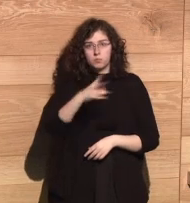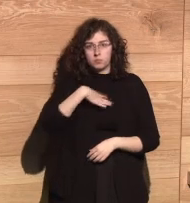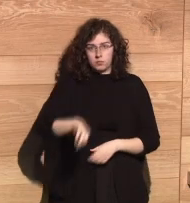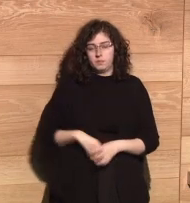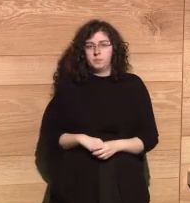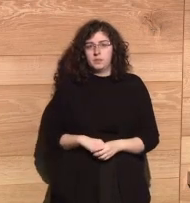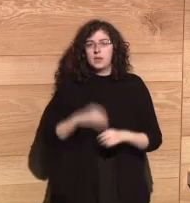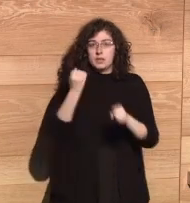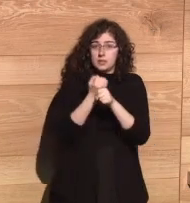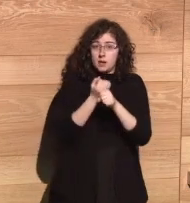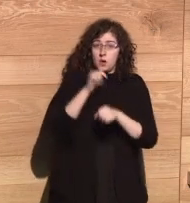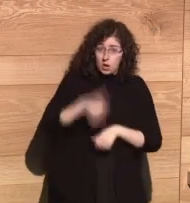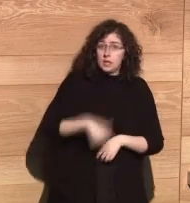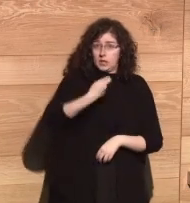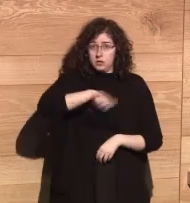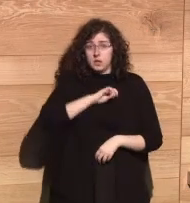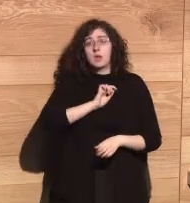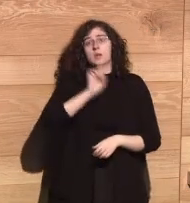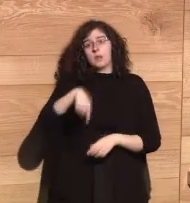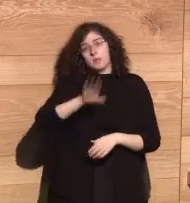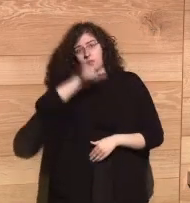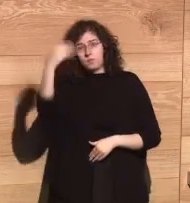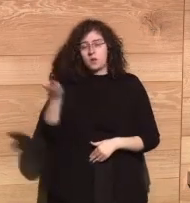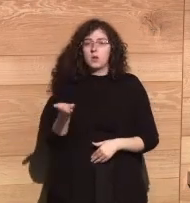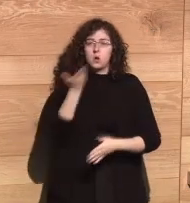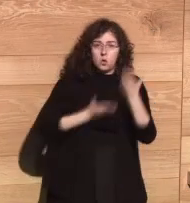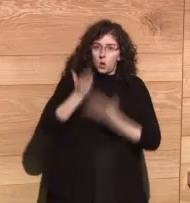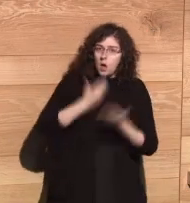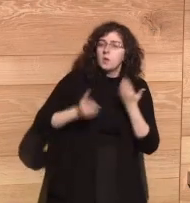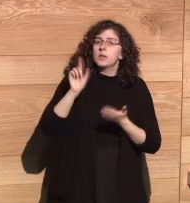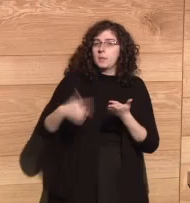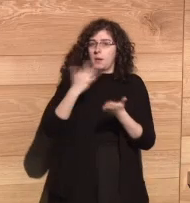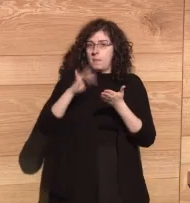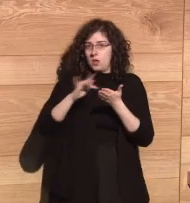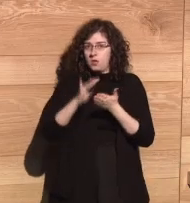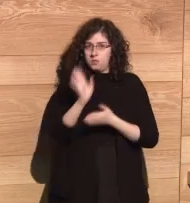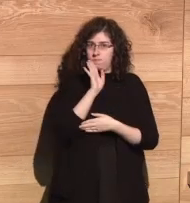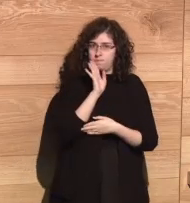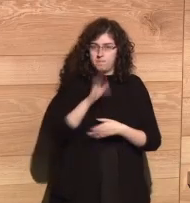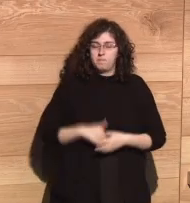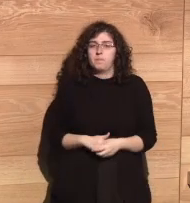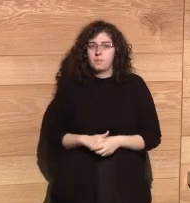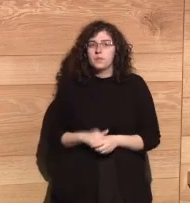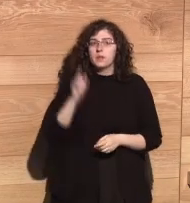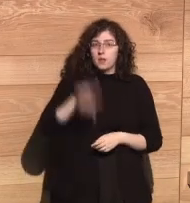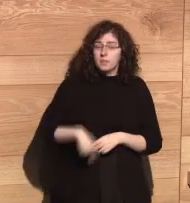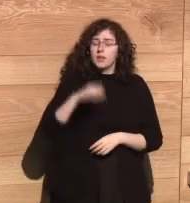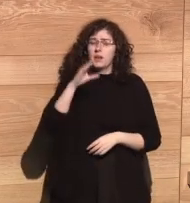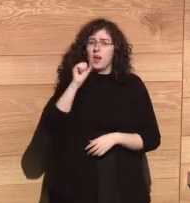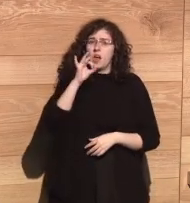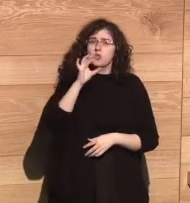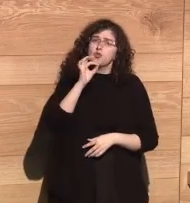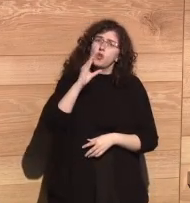Trabajo nacional, trabajo internacional, colaboradora también habitual de New York Times y de Associated Press, me